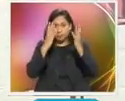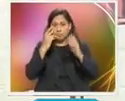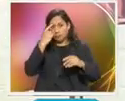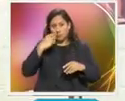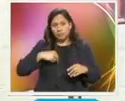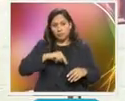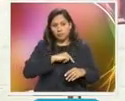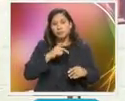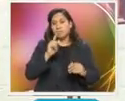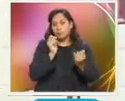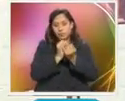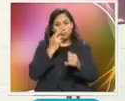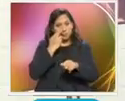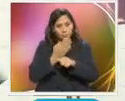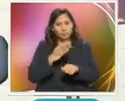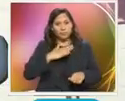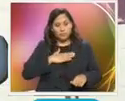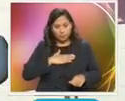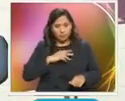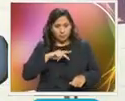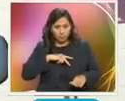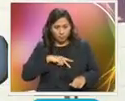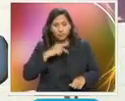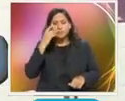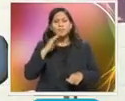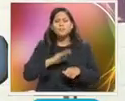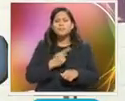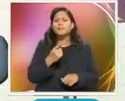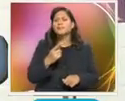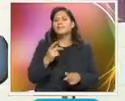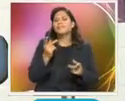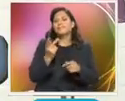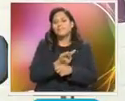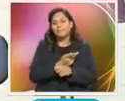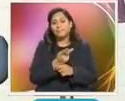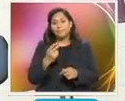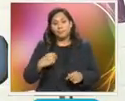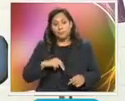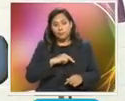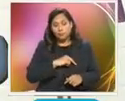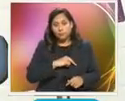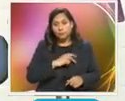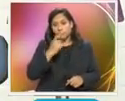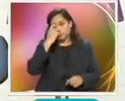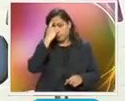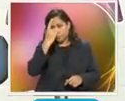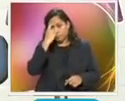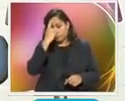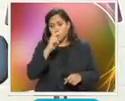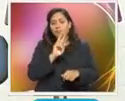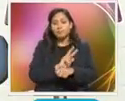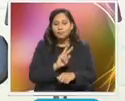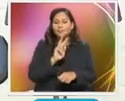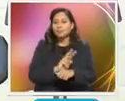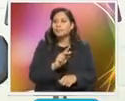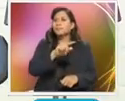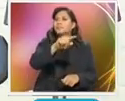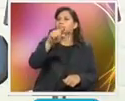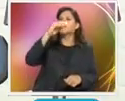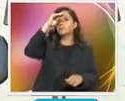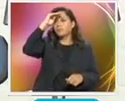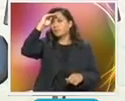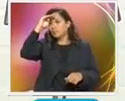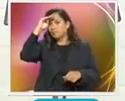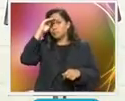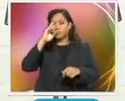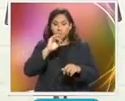pero también una gran responsabilidad, porque lo que sucede es que nosotros tenemos que estar inventando el paradigma y vigilando el paradigma, no vigilando